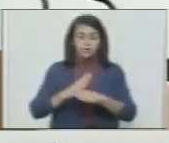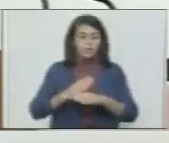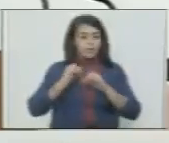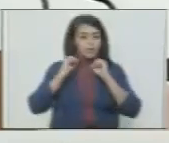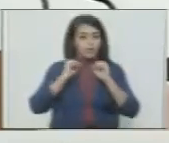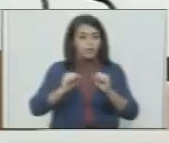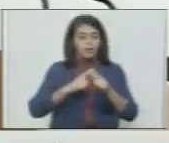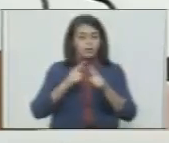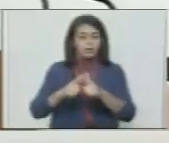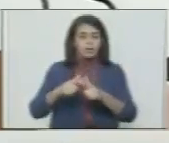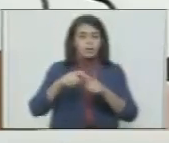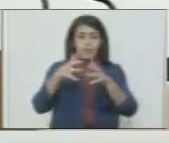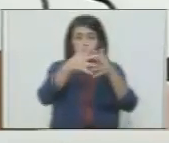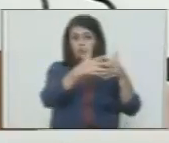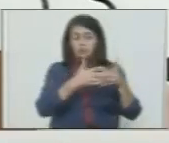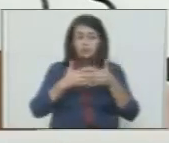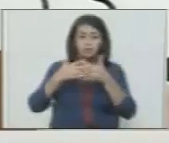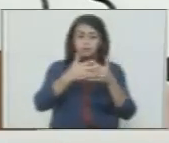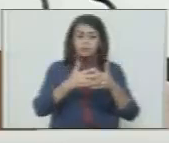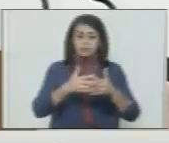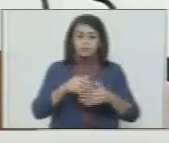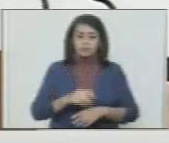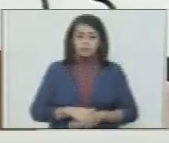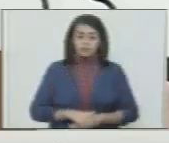bloqueo inclemente de los Estados Unidos.